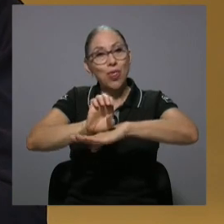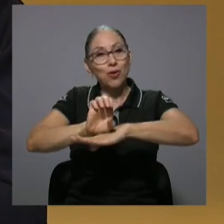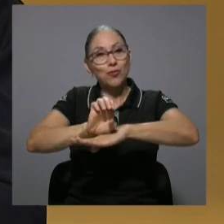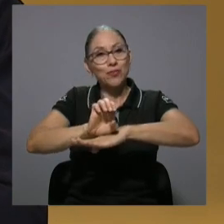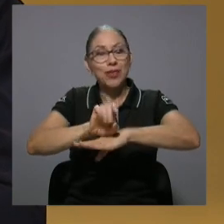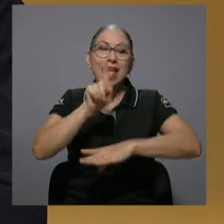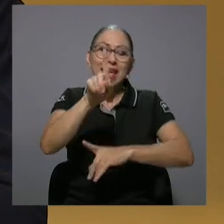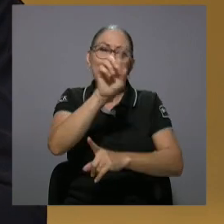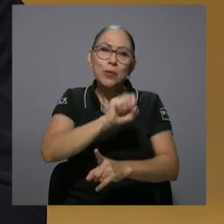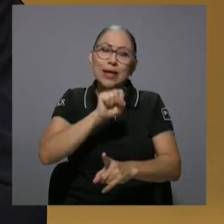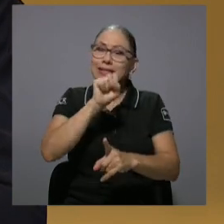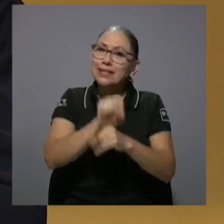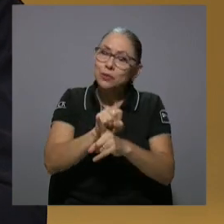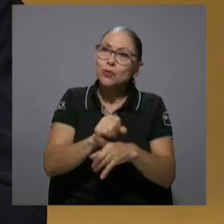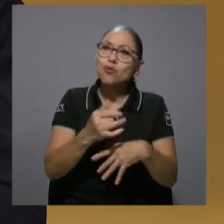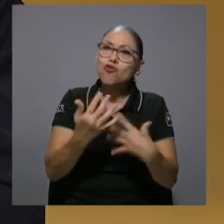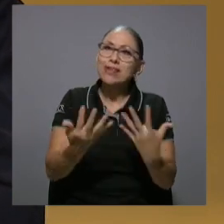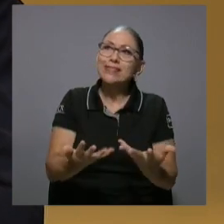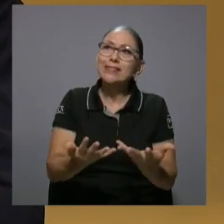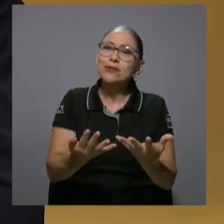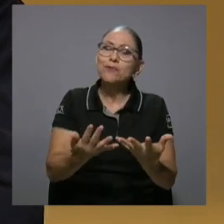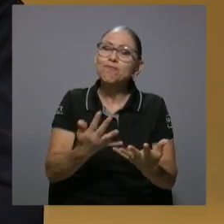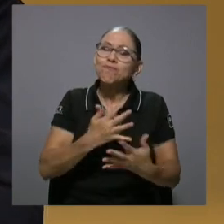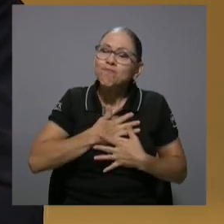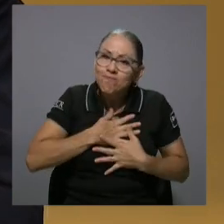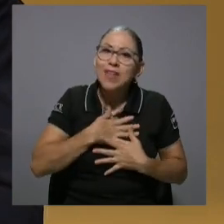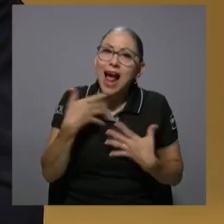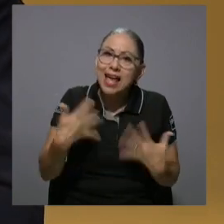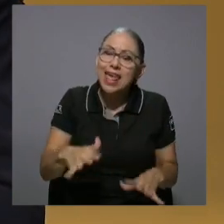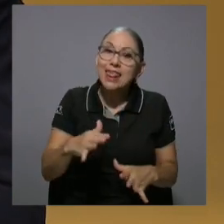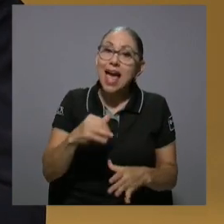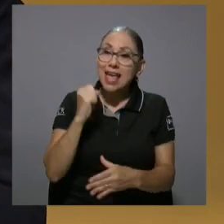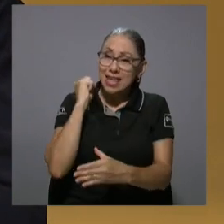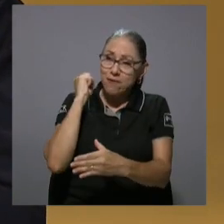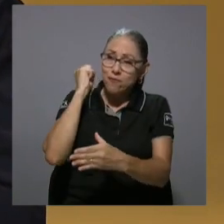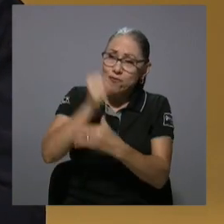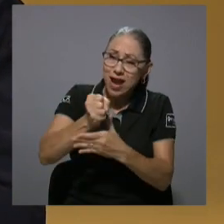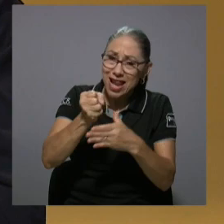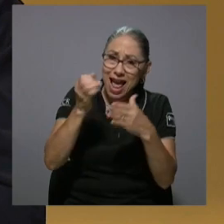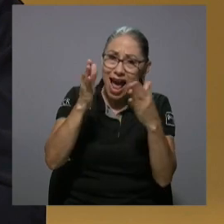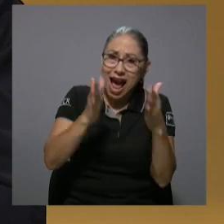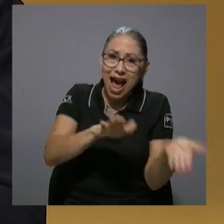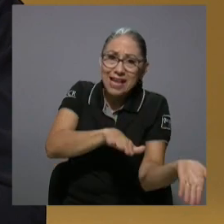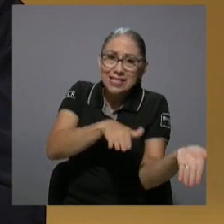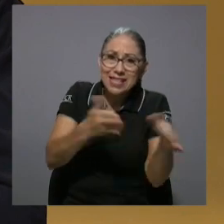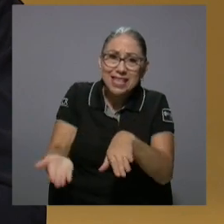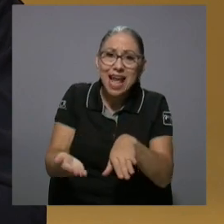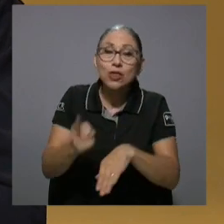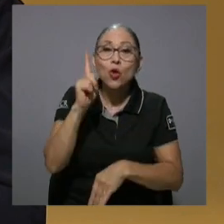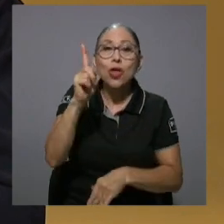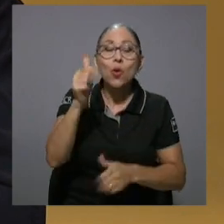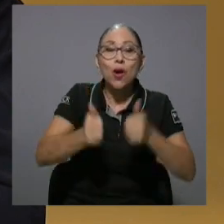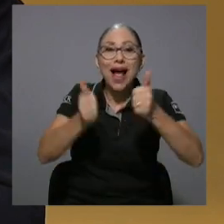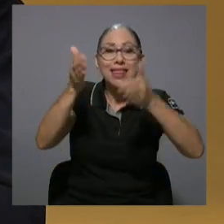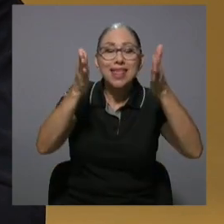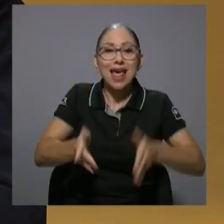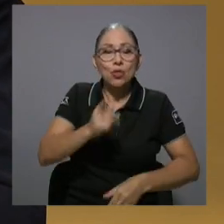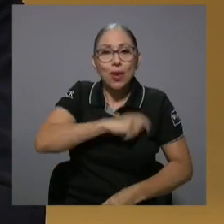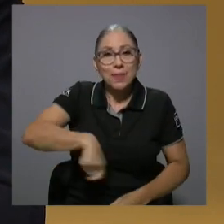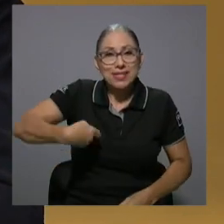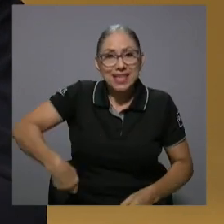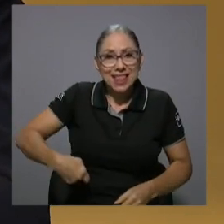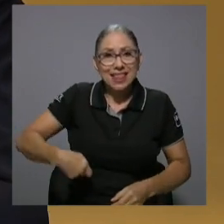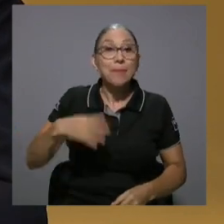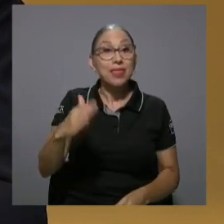de una gran, digamos, tragedia que fue el asesinato de uno de los candidatos a la presidencia, y después de que